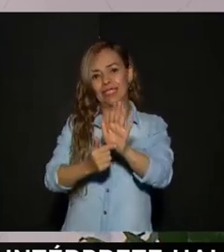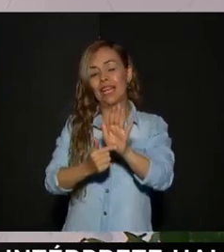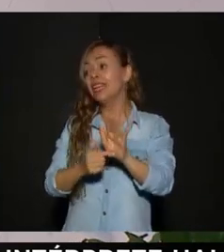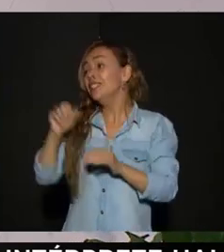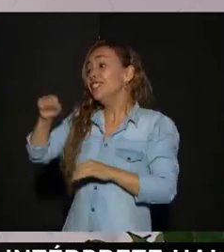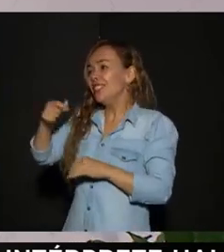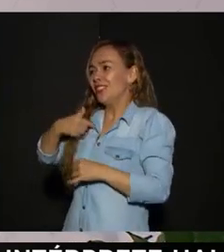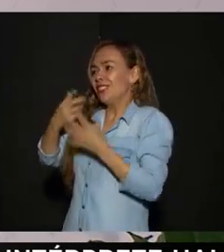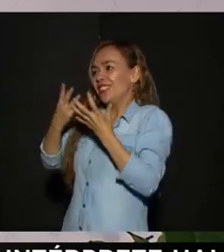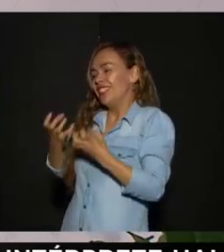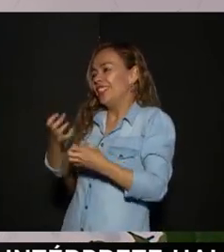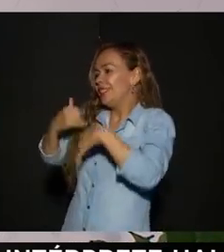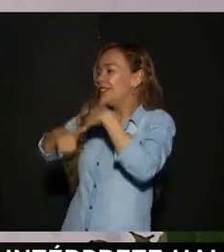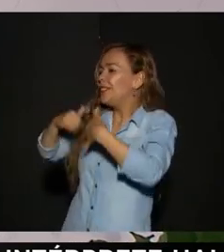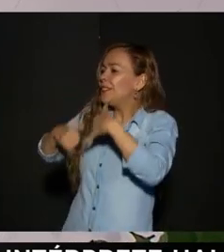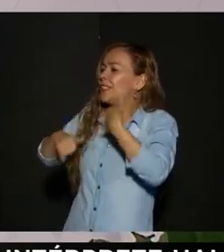el papel de